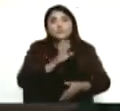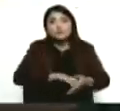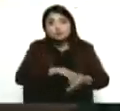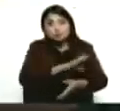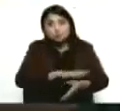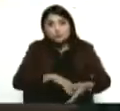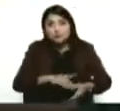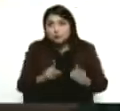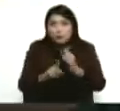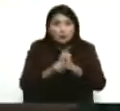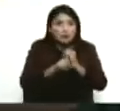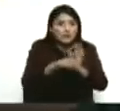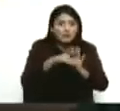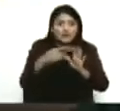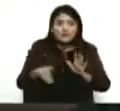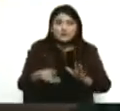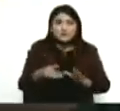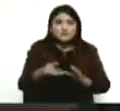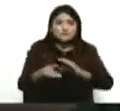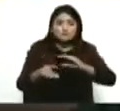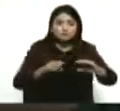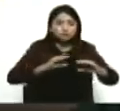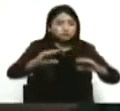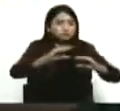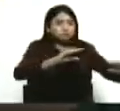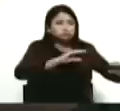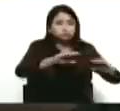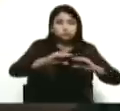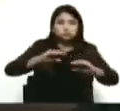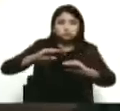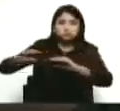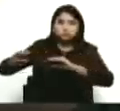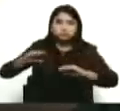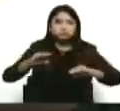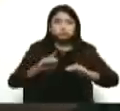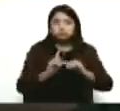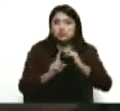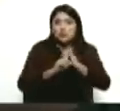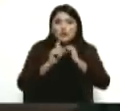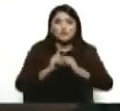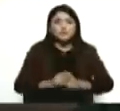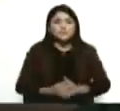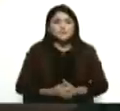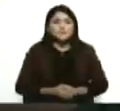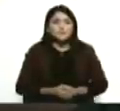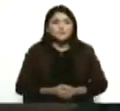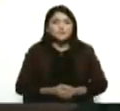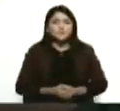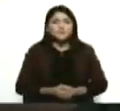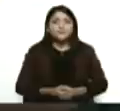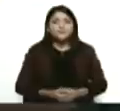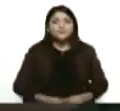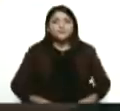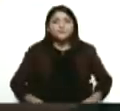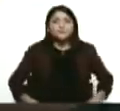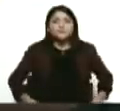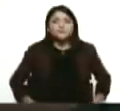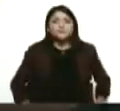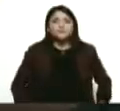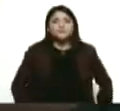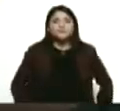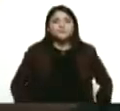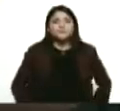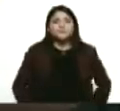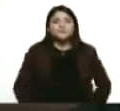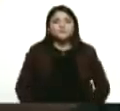de recibir los mismos ingresos o proporcionalmente los mismos ingresos. Luego,